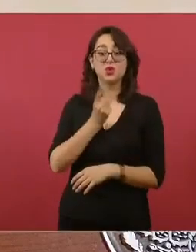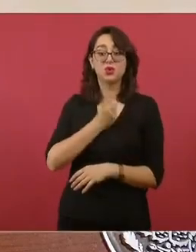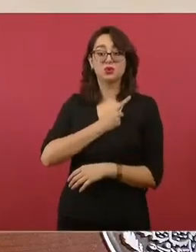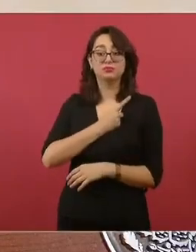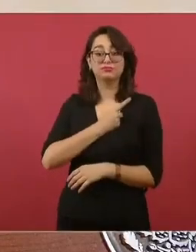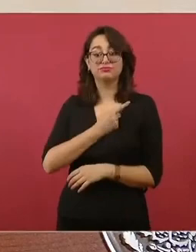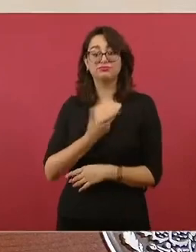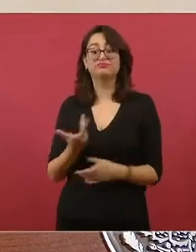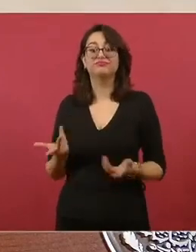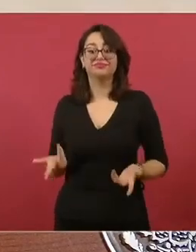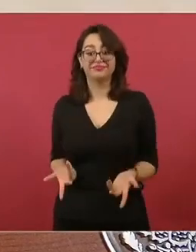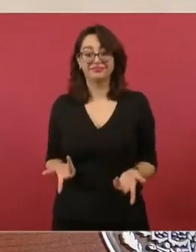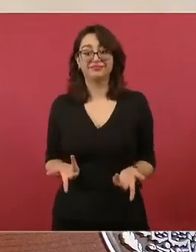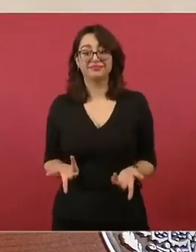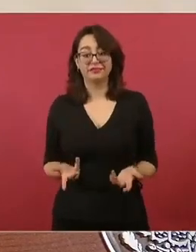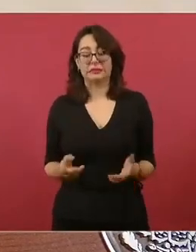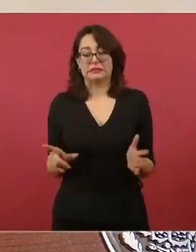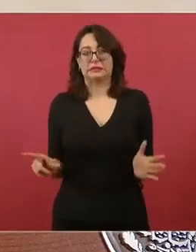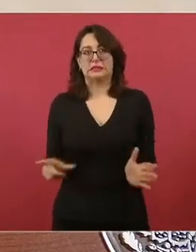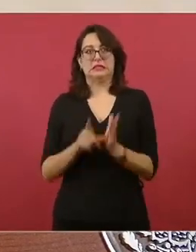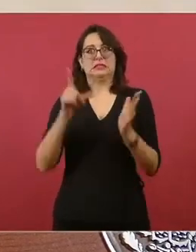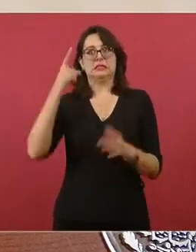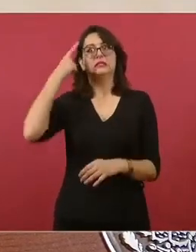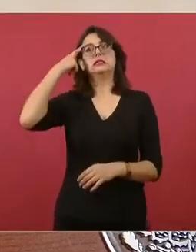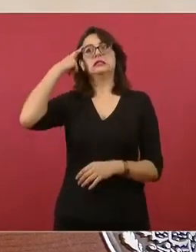dejar de atender al pueblo.